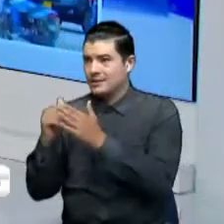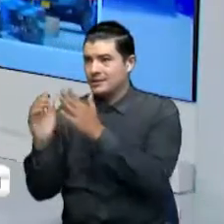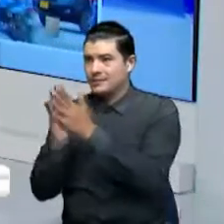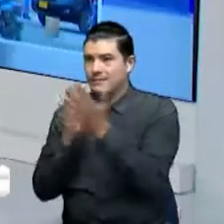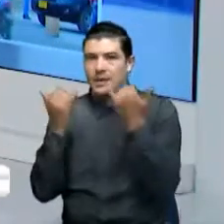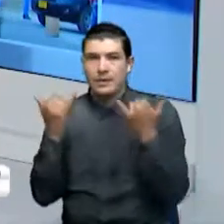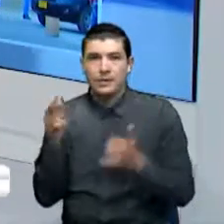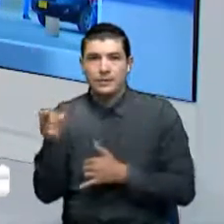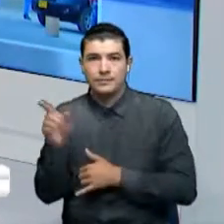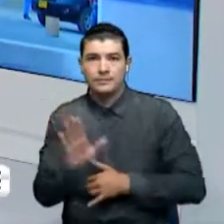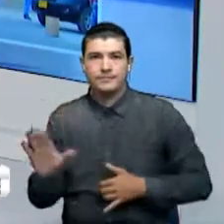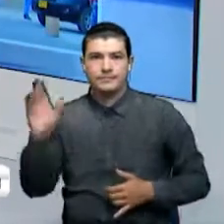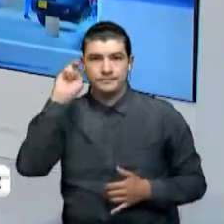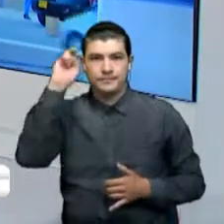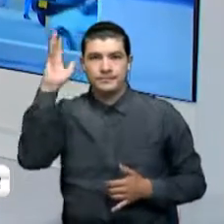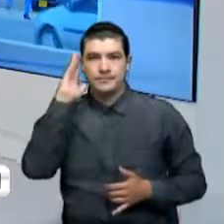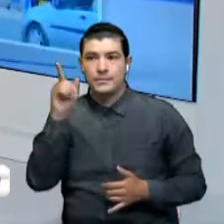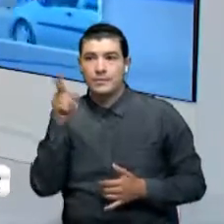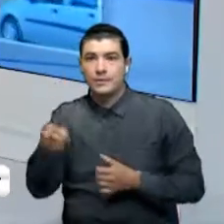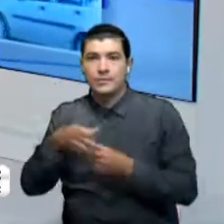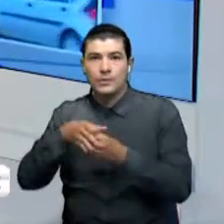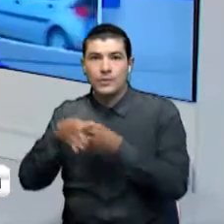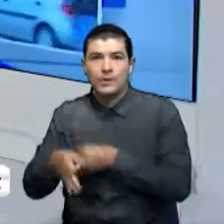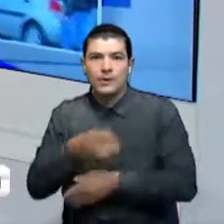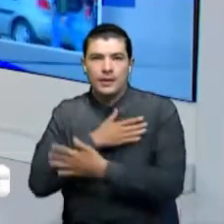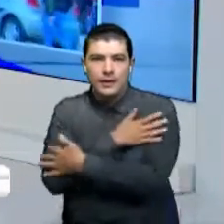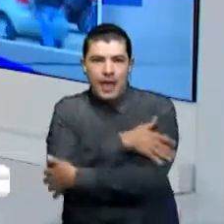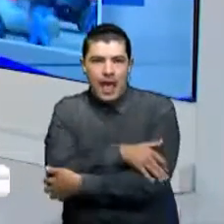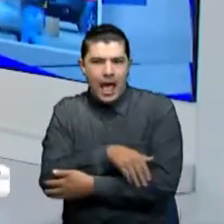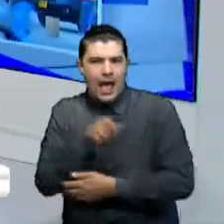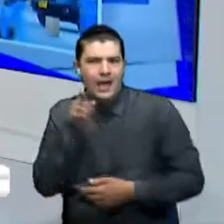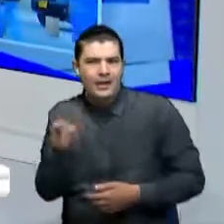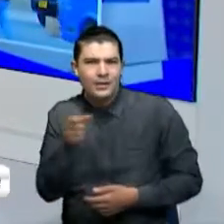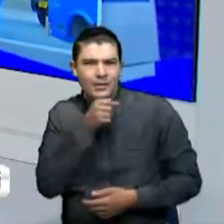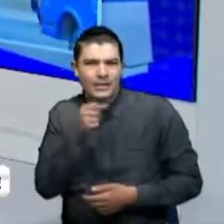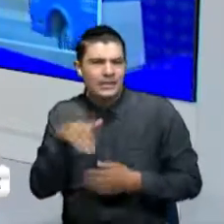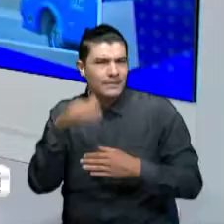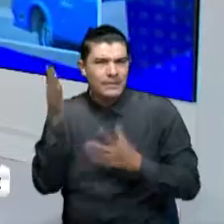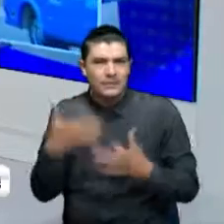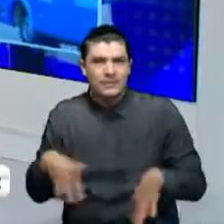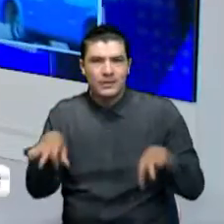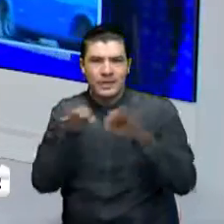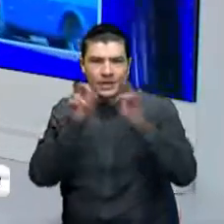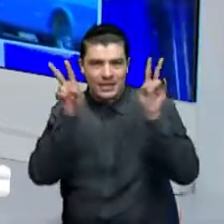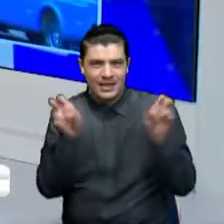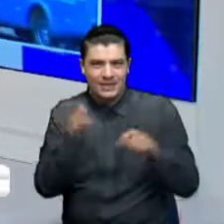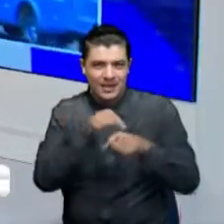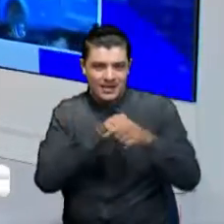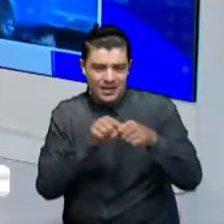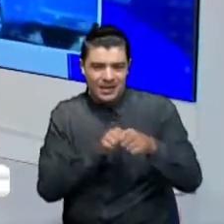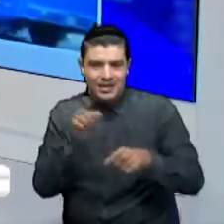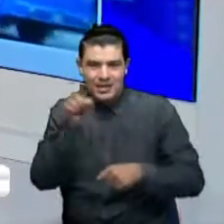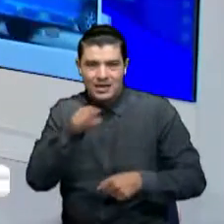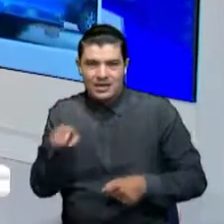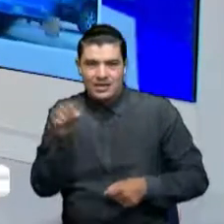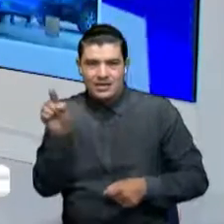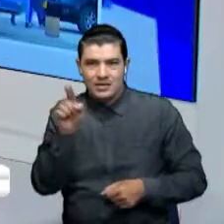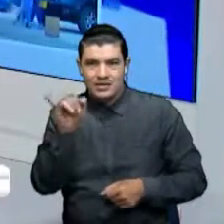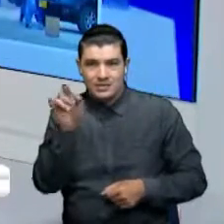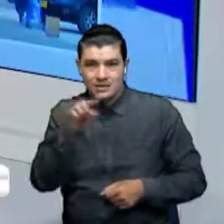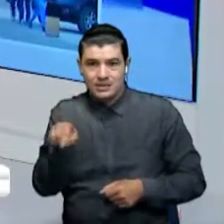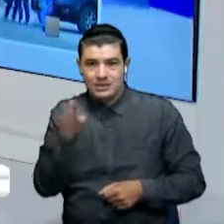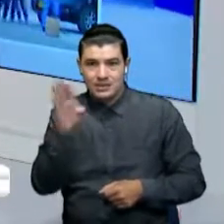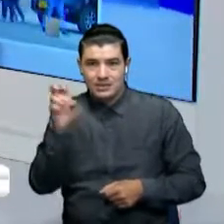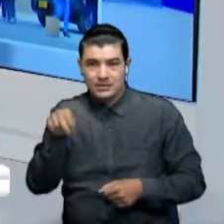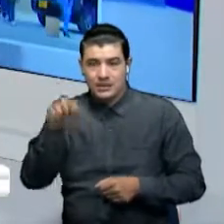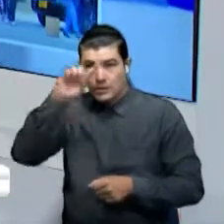y ahora nos vamos a norte de santander a la provincia de pamplona allí la noticia del día tiene que ver con el sisbén y el llamado que hace el gobierno nacional a las familias